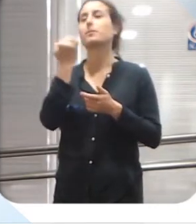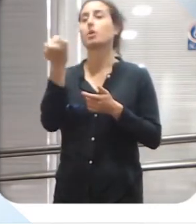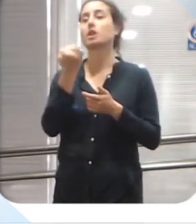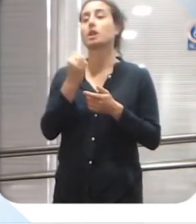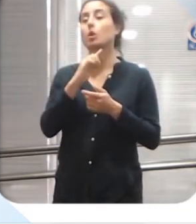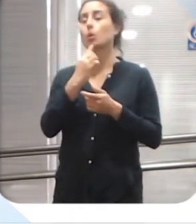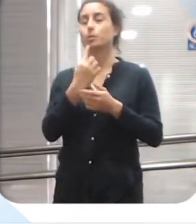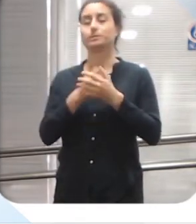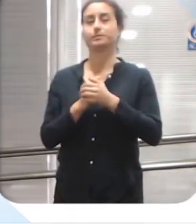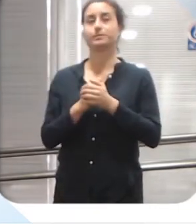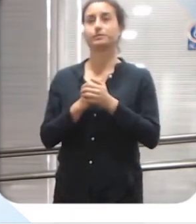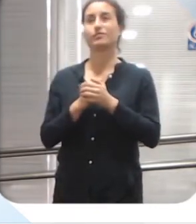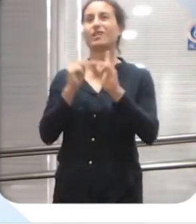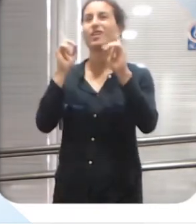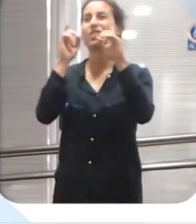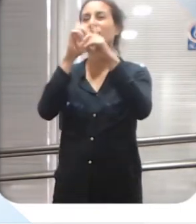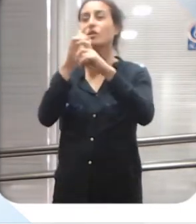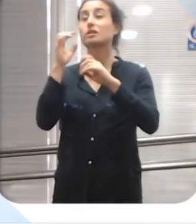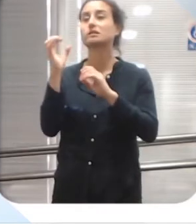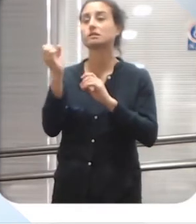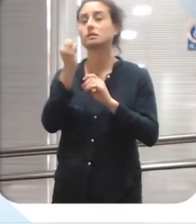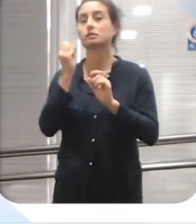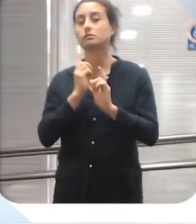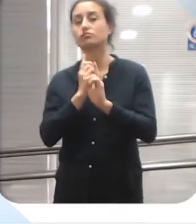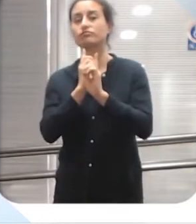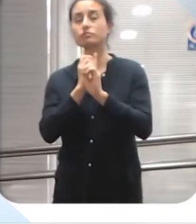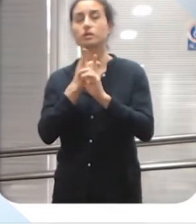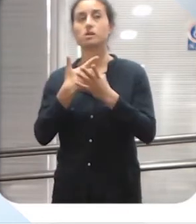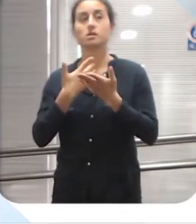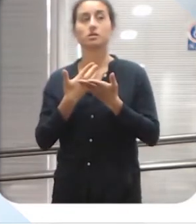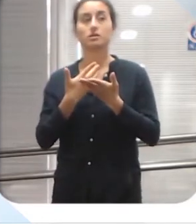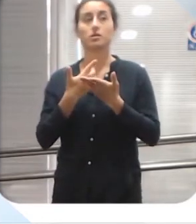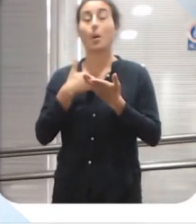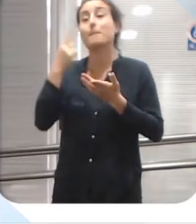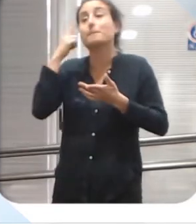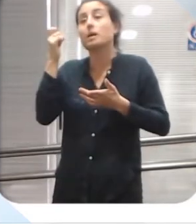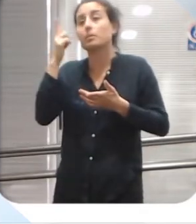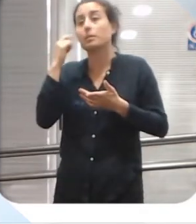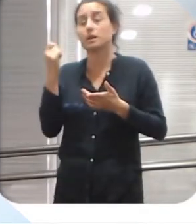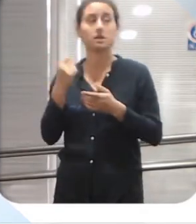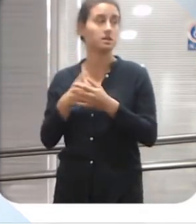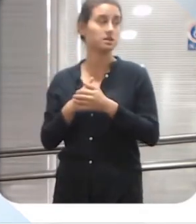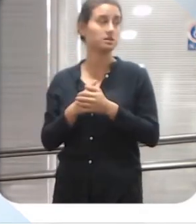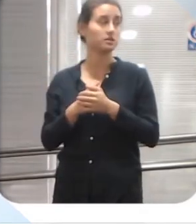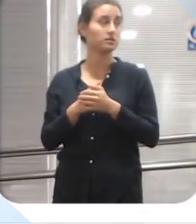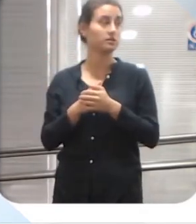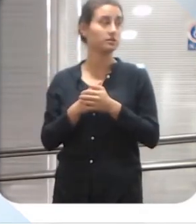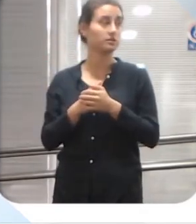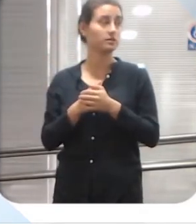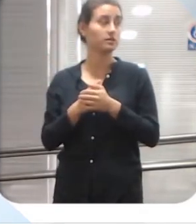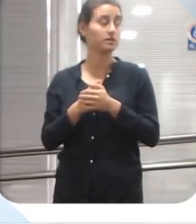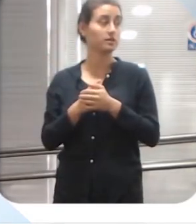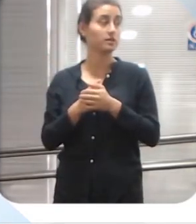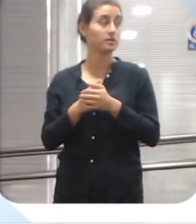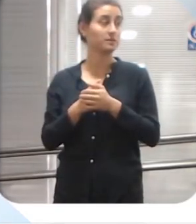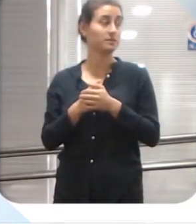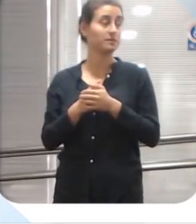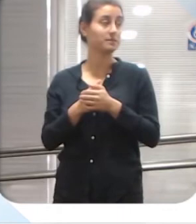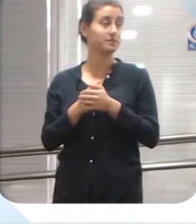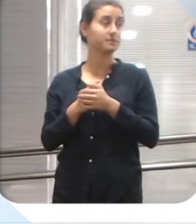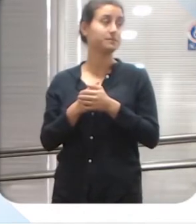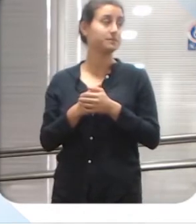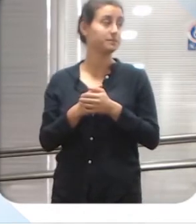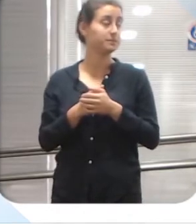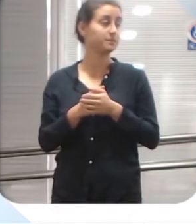importante. Uno es la dificultad que encontramos, por lo menos en mi experiencia, que hace un rato largo que soy pediatra,